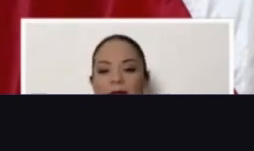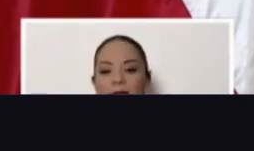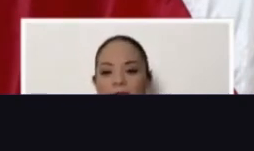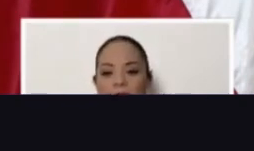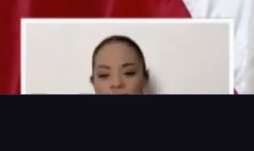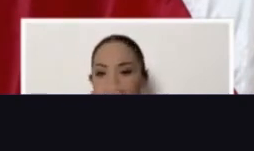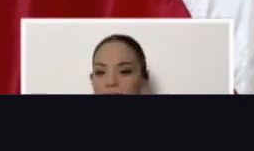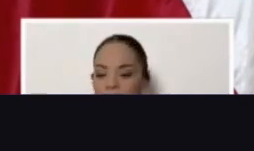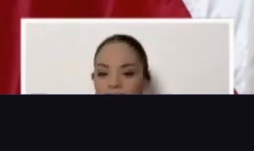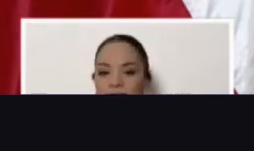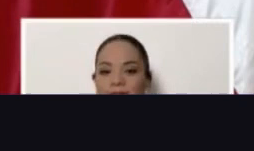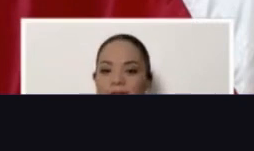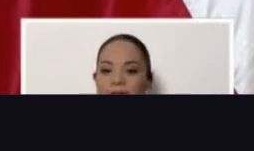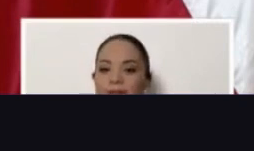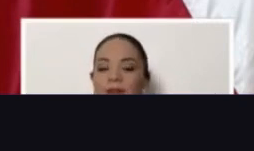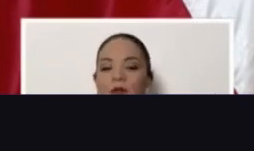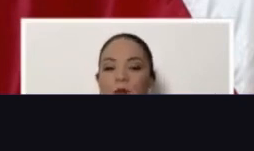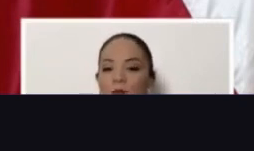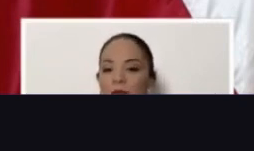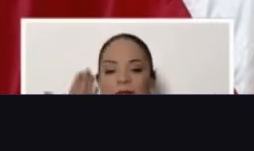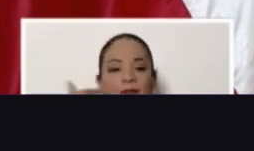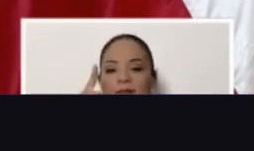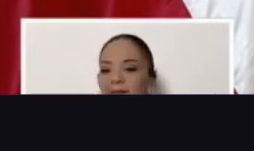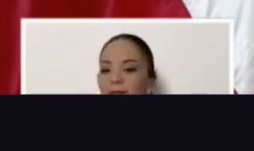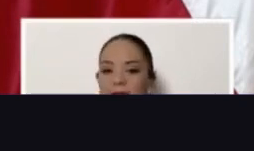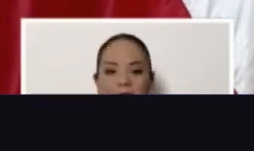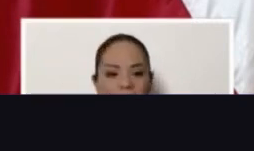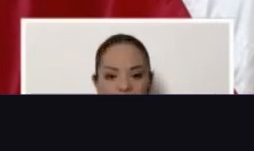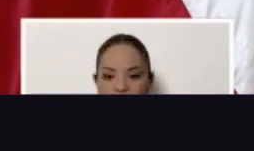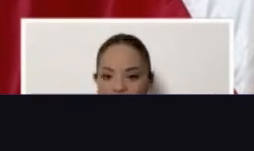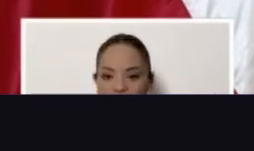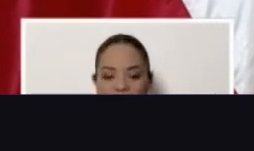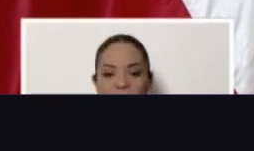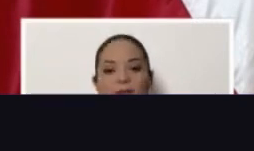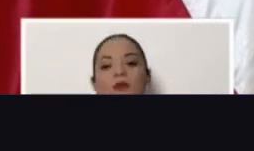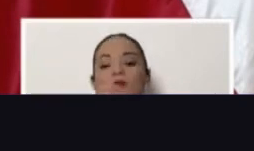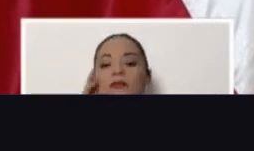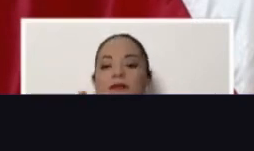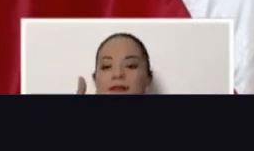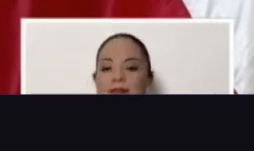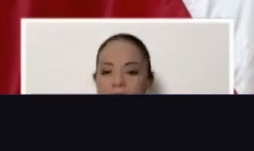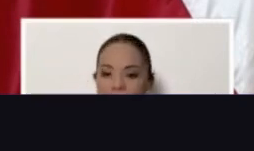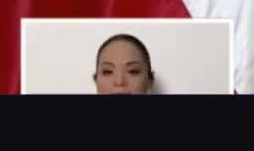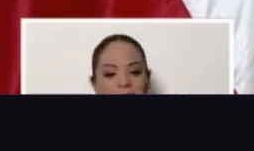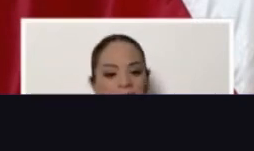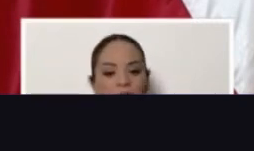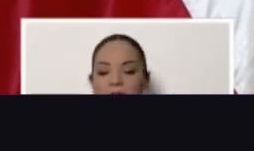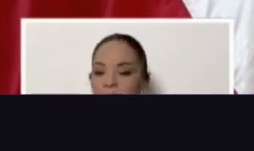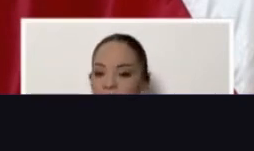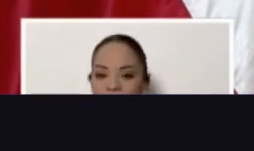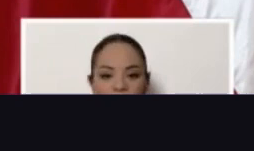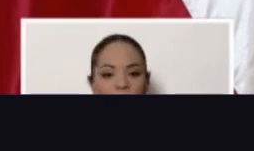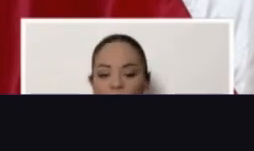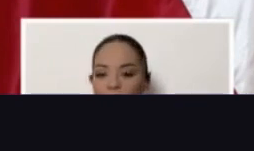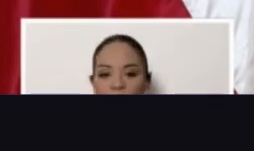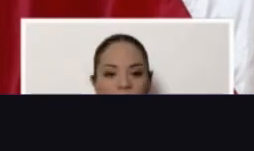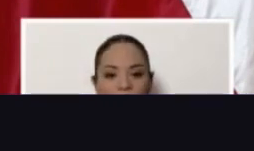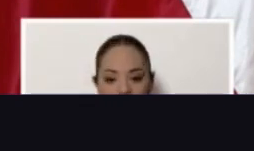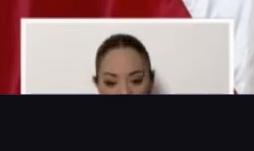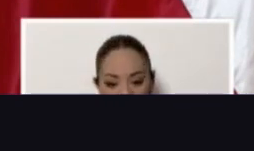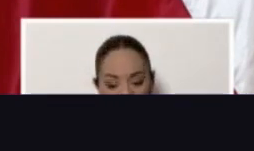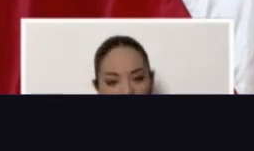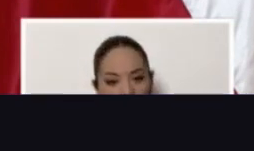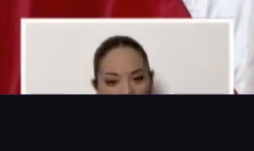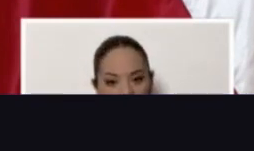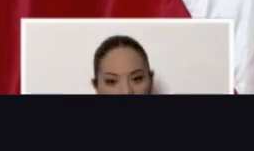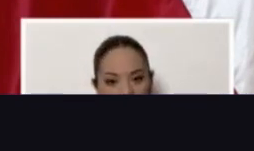eran absolutamente inaceptables que costarricenses no tuvieran en el siglo